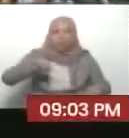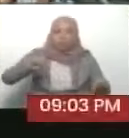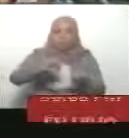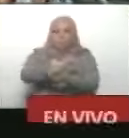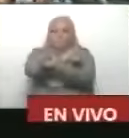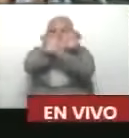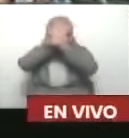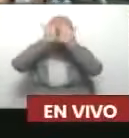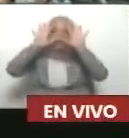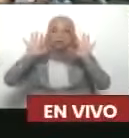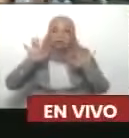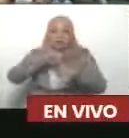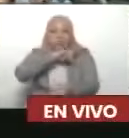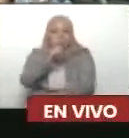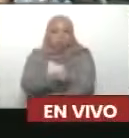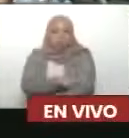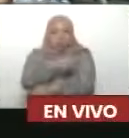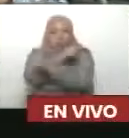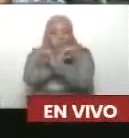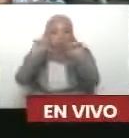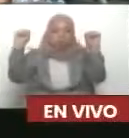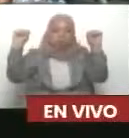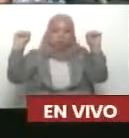firmeza, imposible.